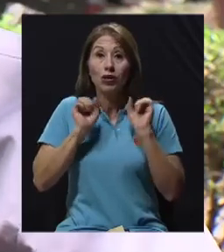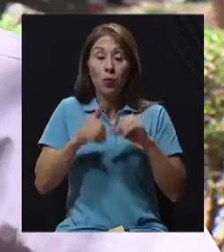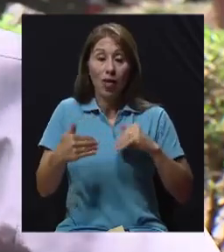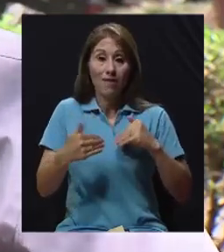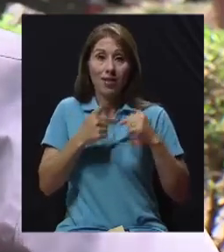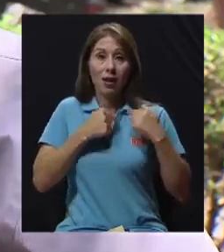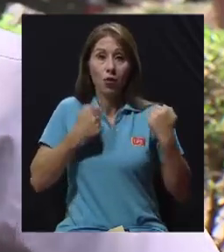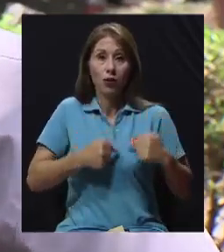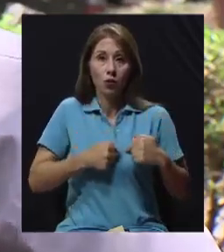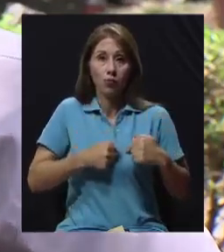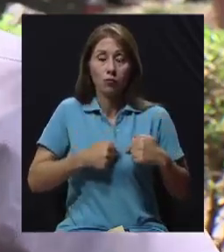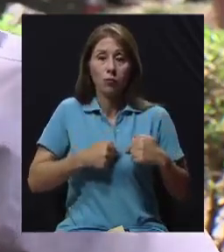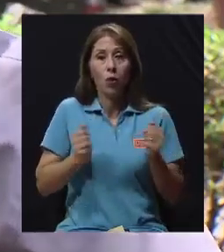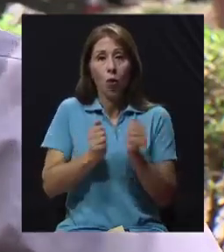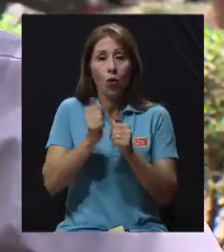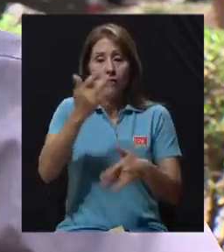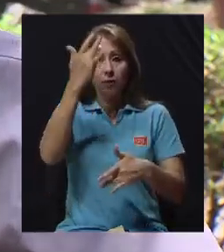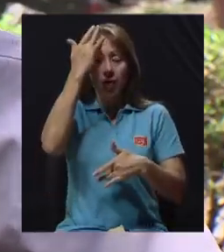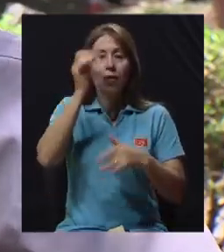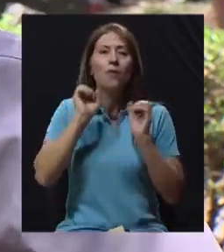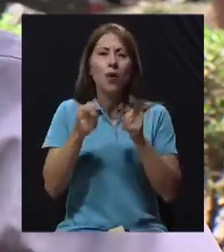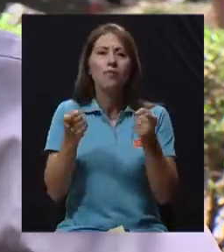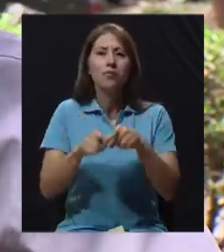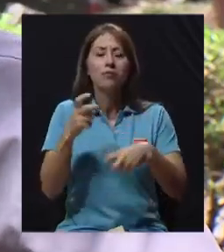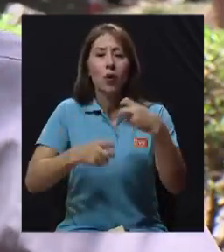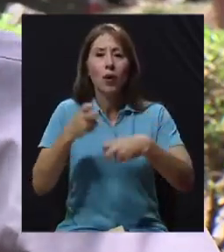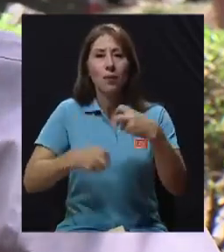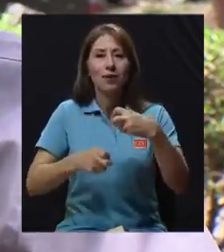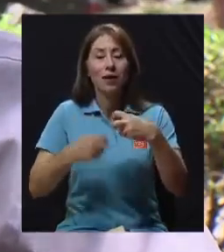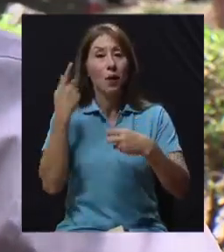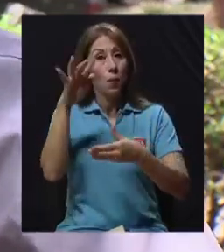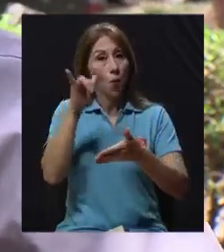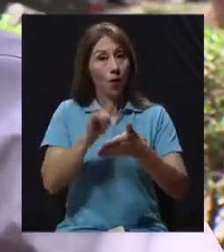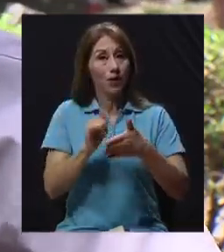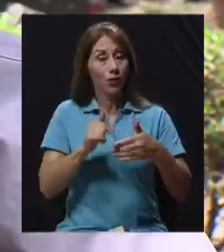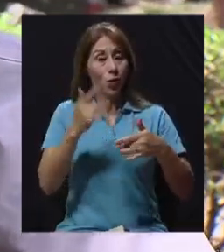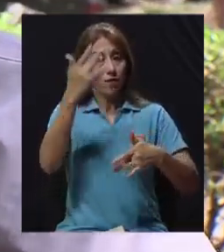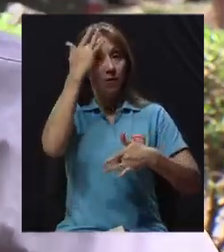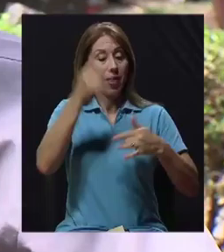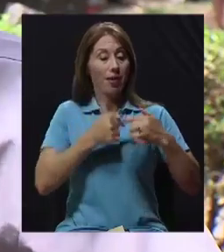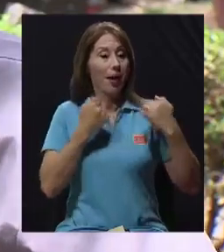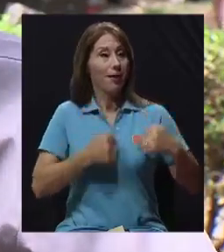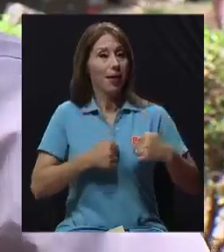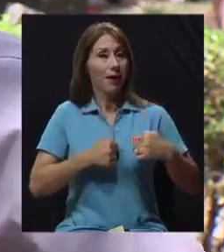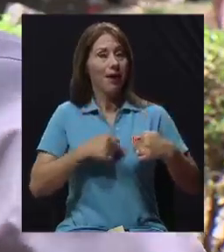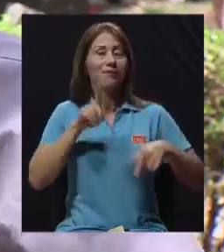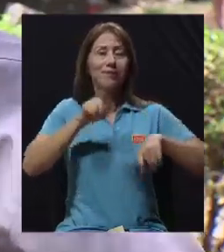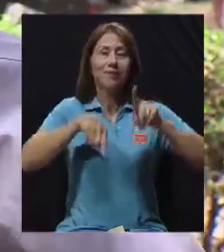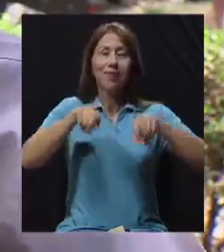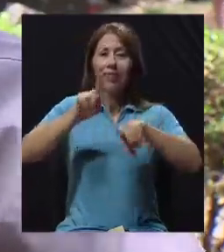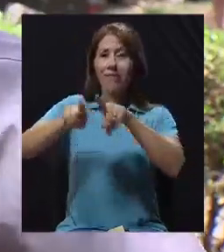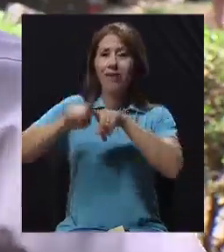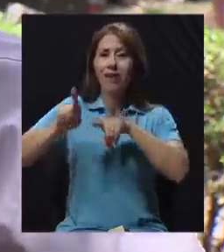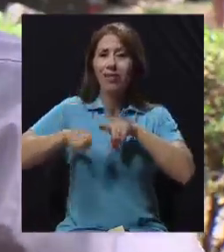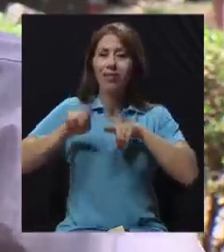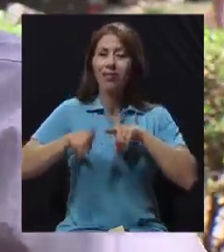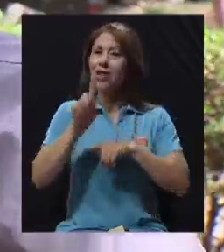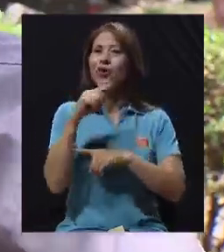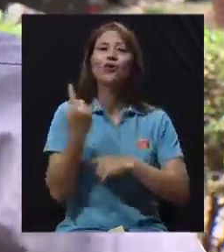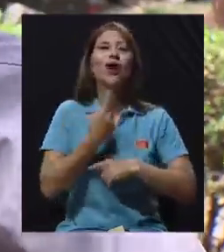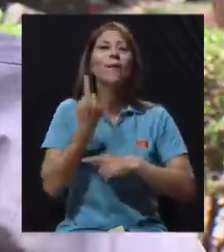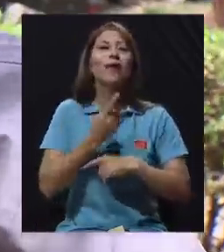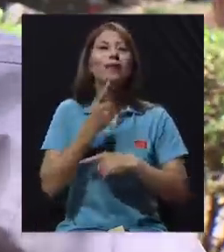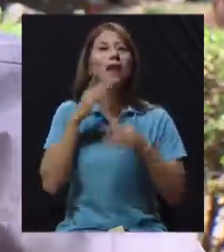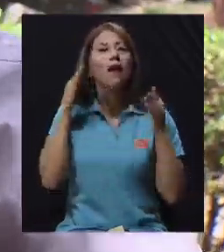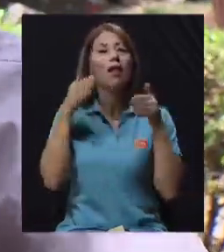van a dar problemas en diferentes momentos. Entonces, por eso la enfermedad cardíaca es muy variable y no solamente se centra en una cosa, en lo que la mayoría de gente conoce